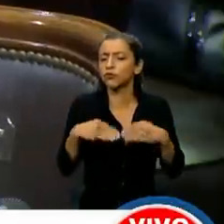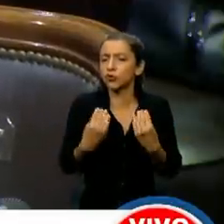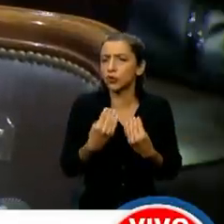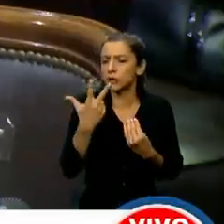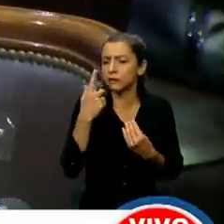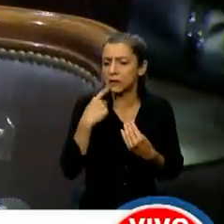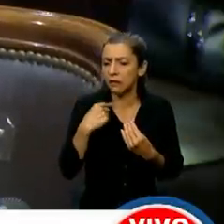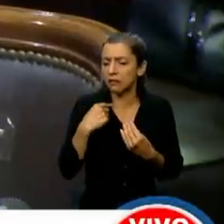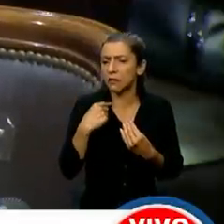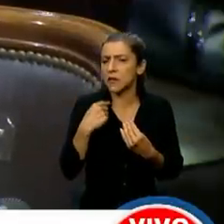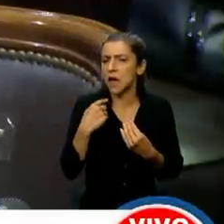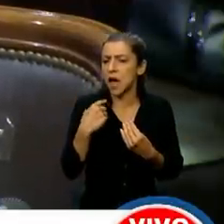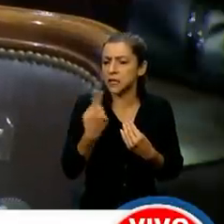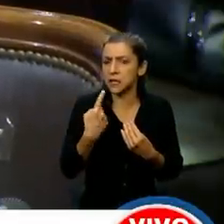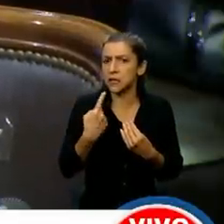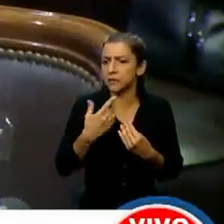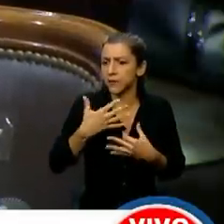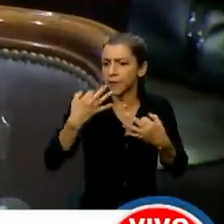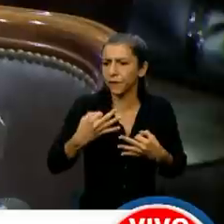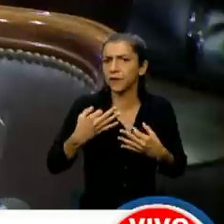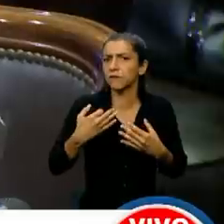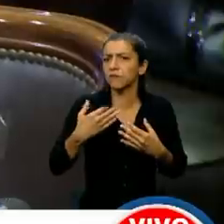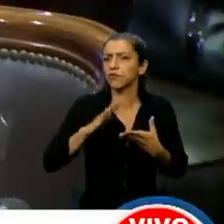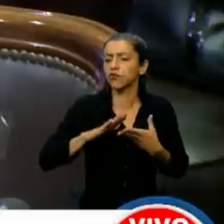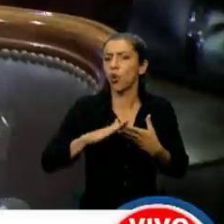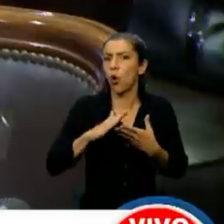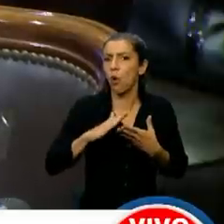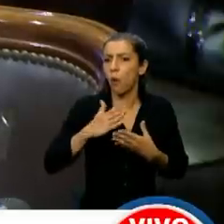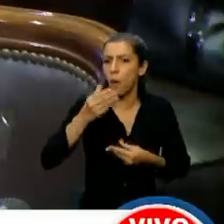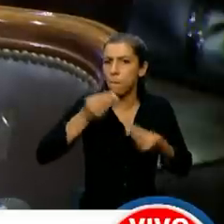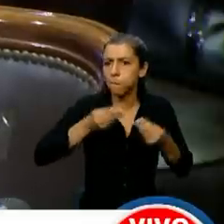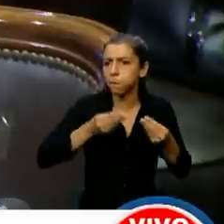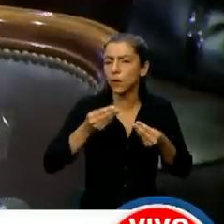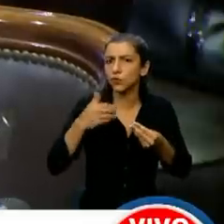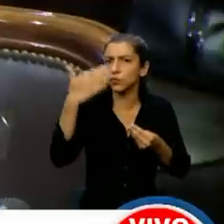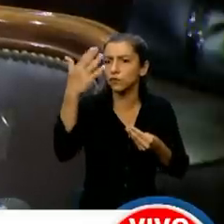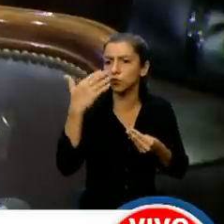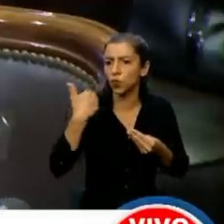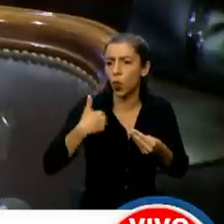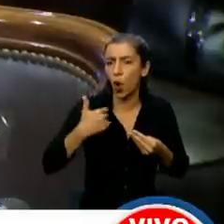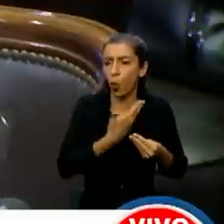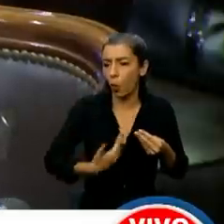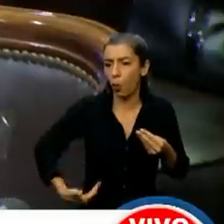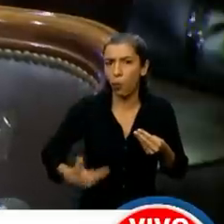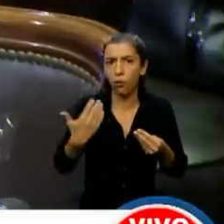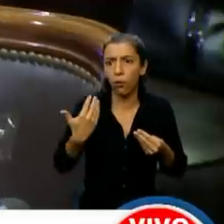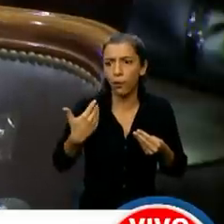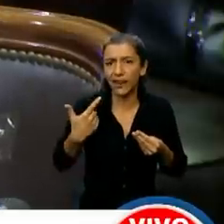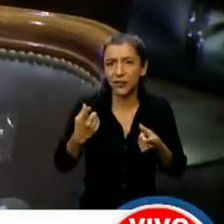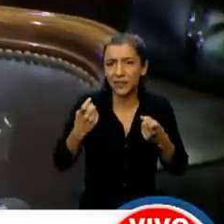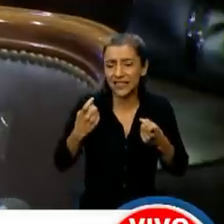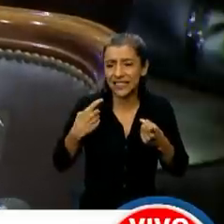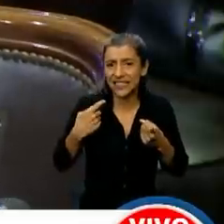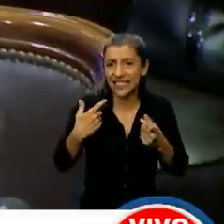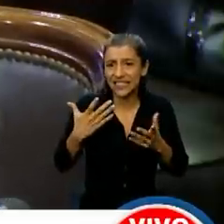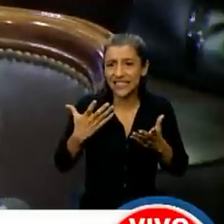manera responsable la política presupuestaria y el plan que necesita un gobierno para gestionar durante todo un